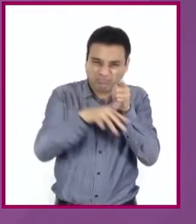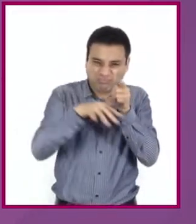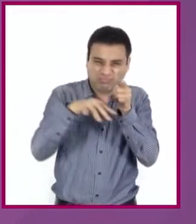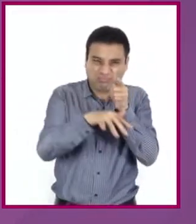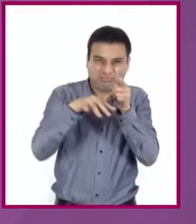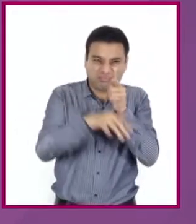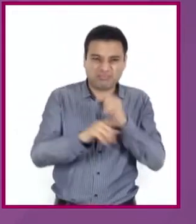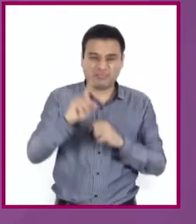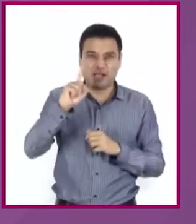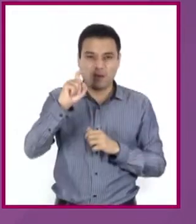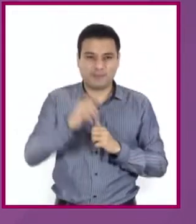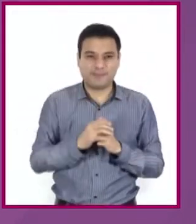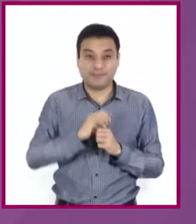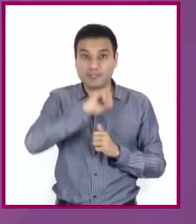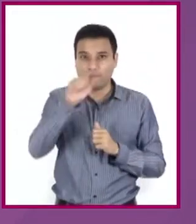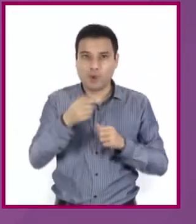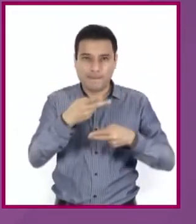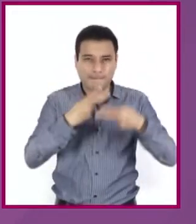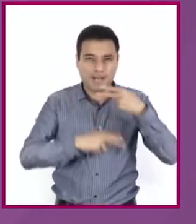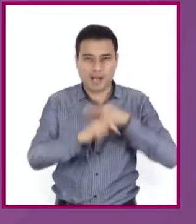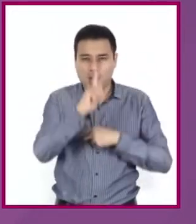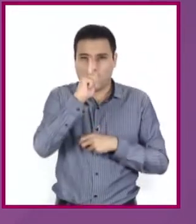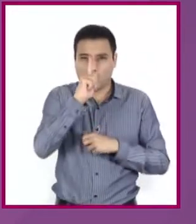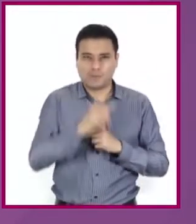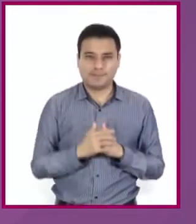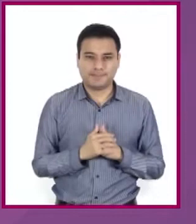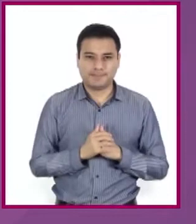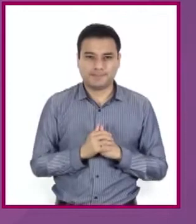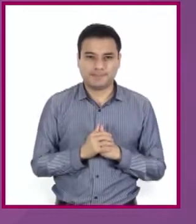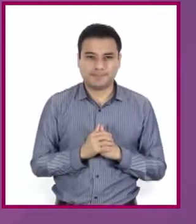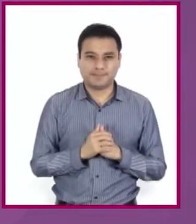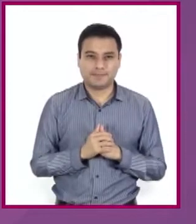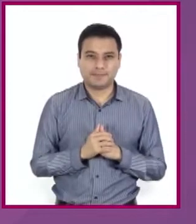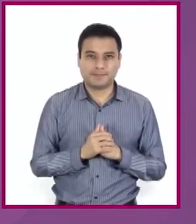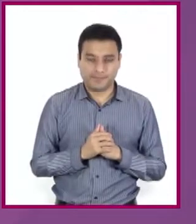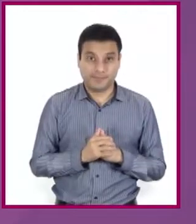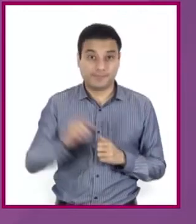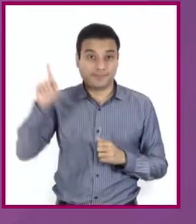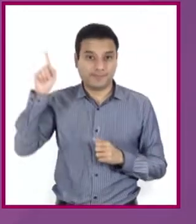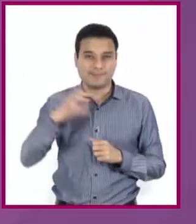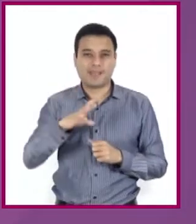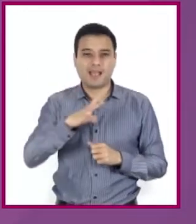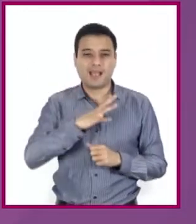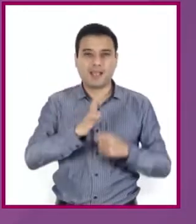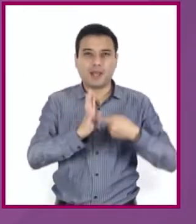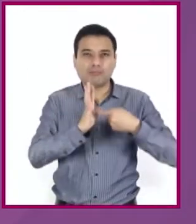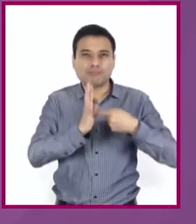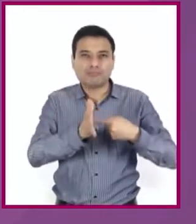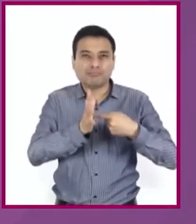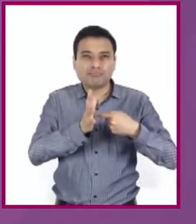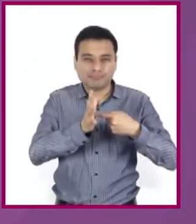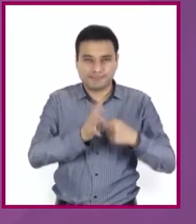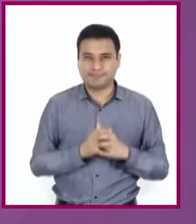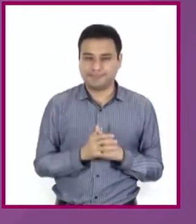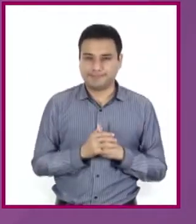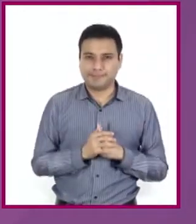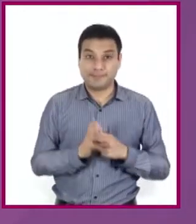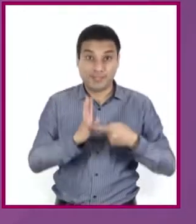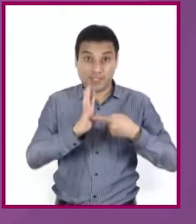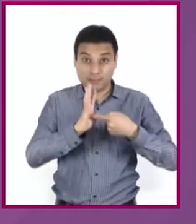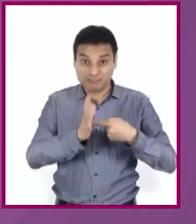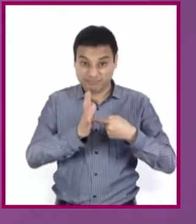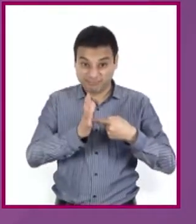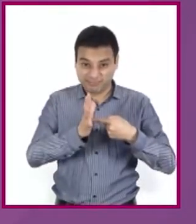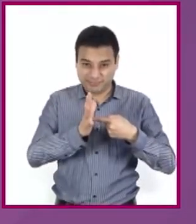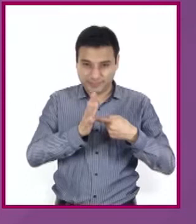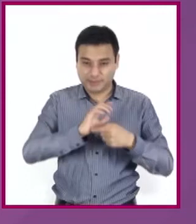de presión. La caída es tan fuerte que mueve ruedas provistas de aspas llamadas turbinas. Estas turbinas